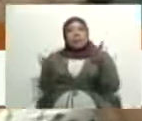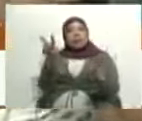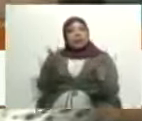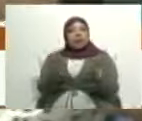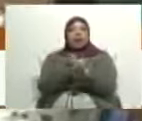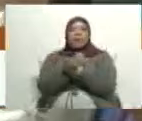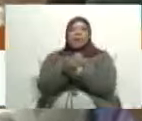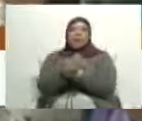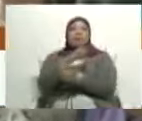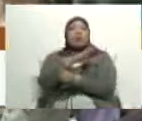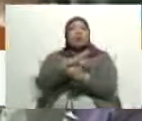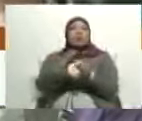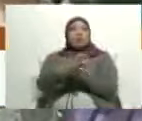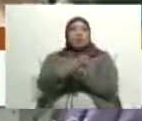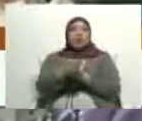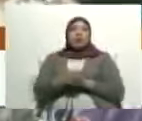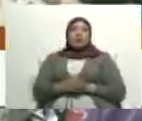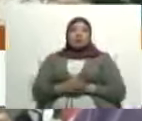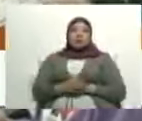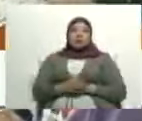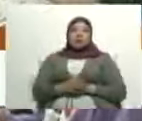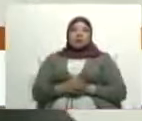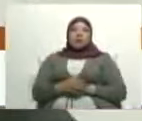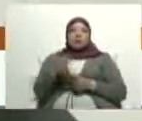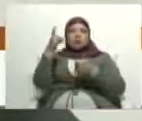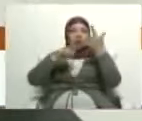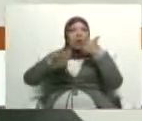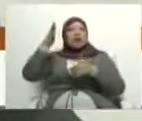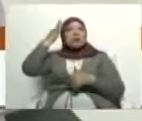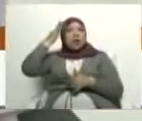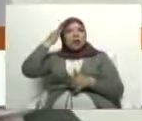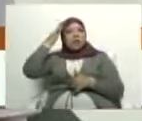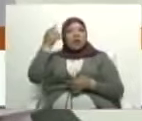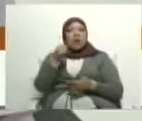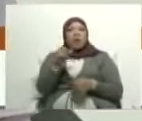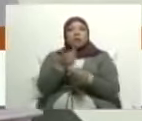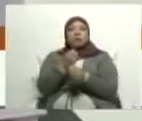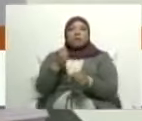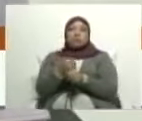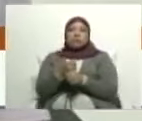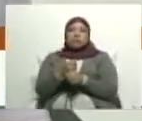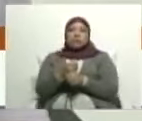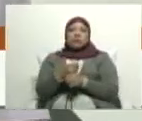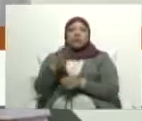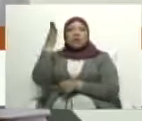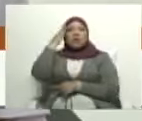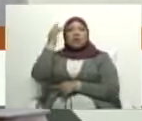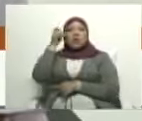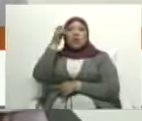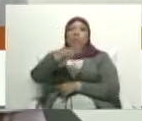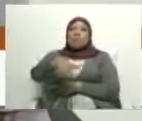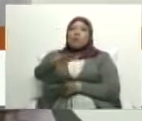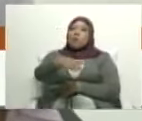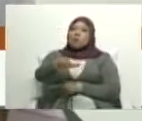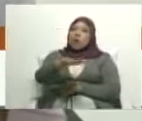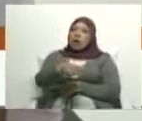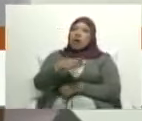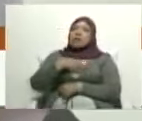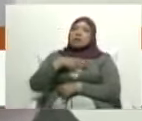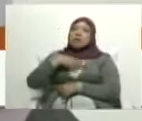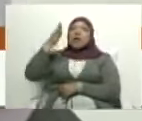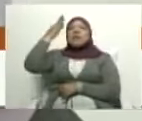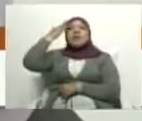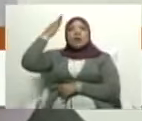amor, de cultura, con sus saberes originarios, con sus saberes populares. Así